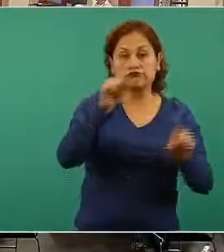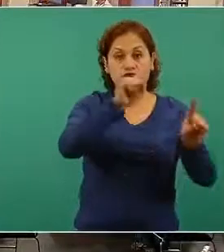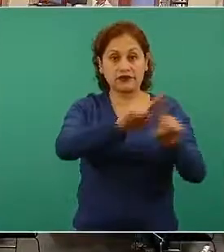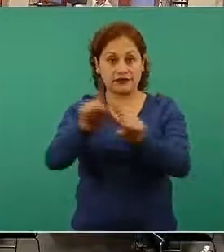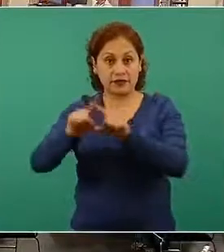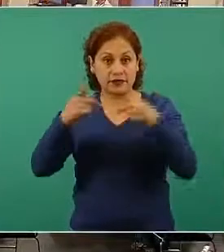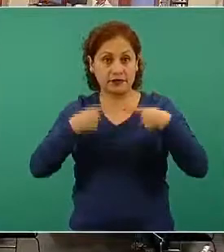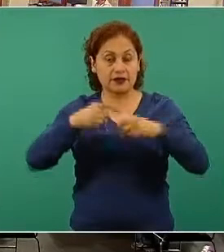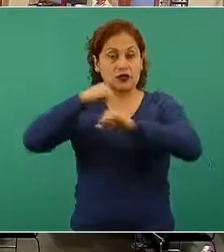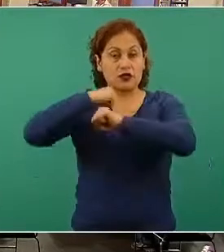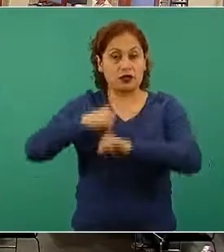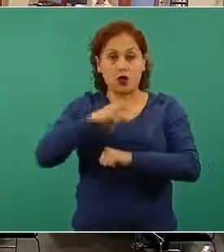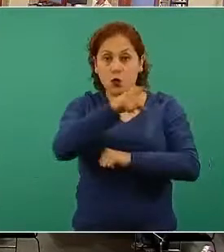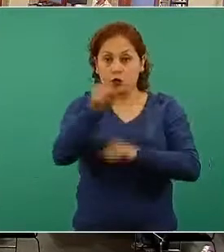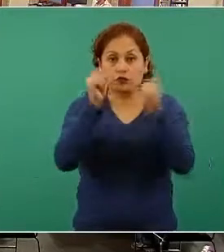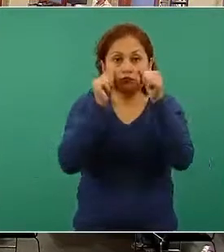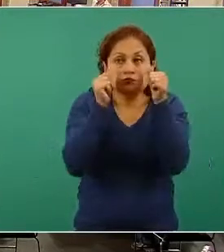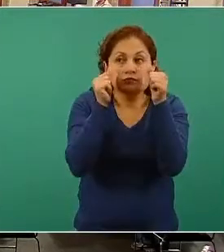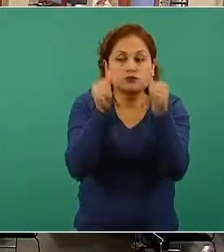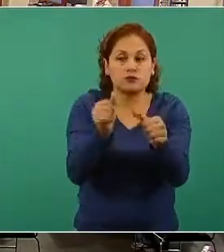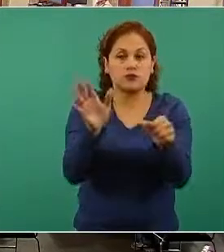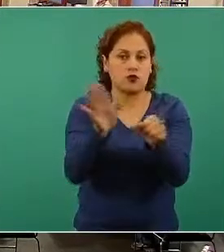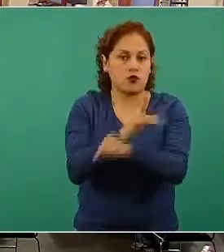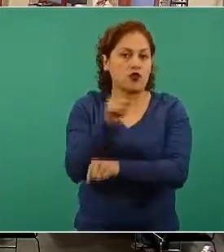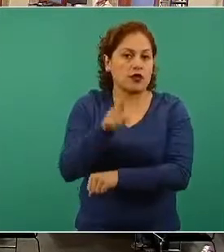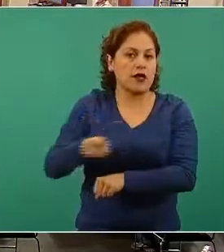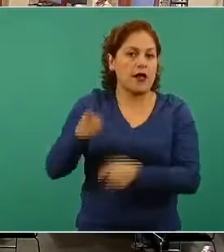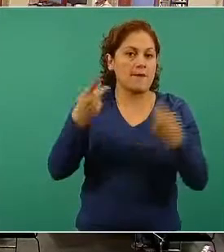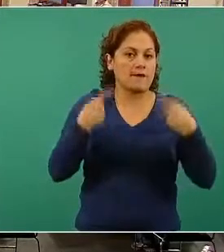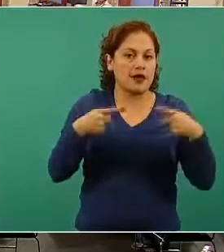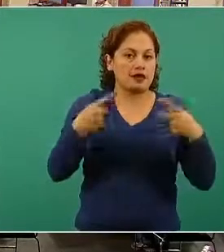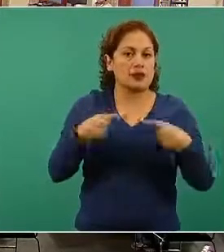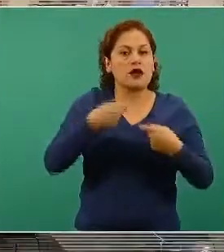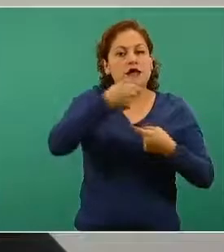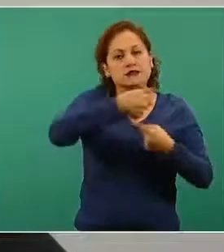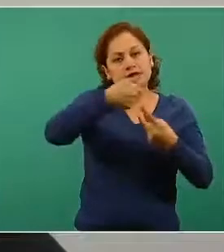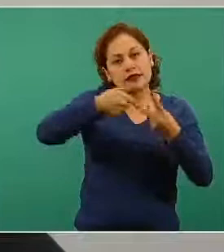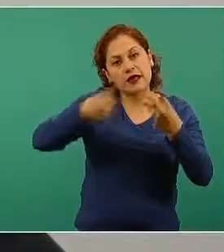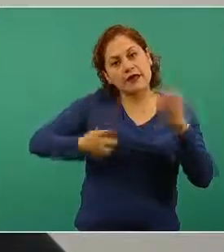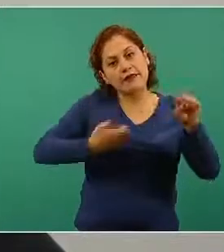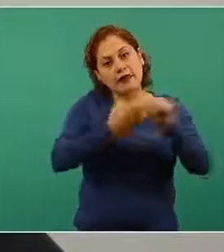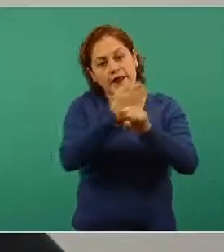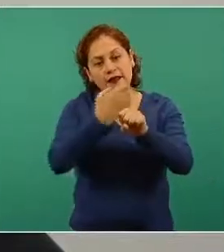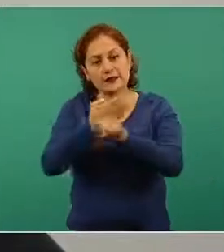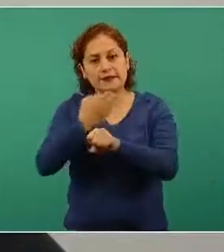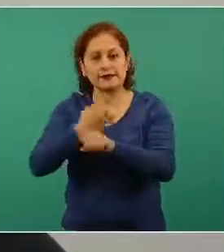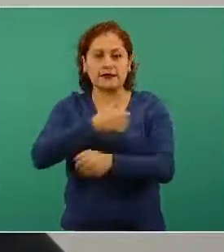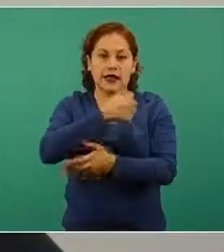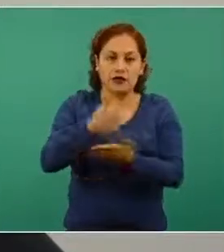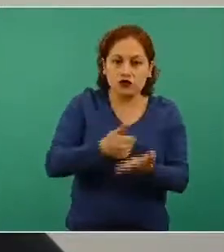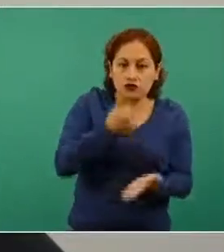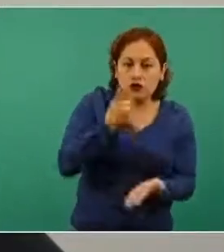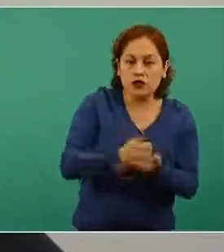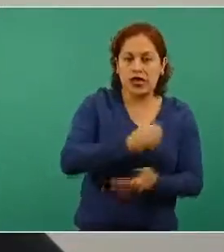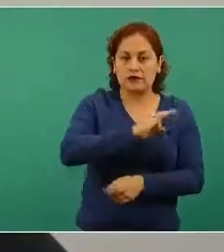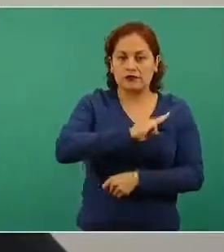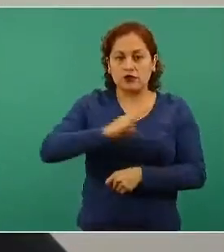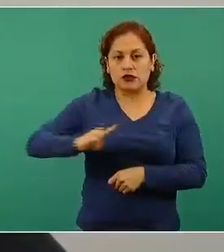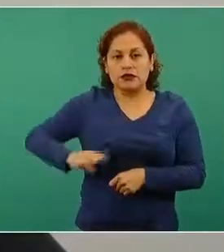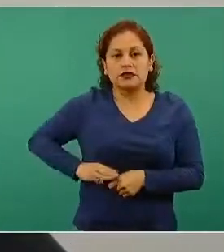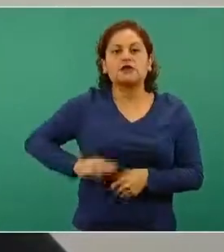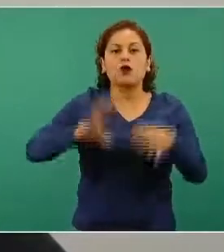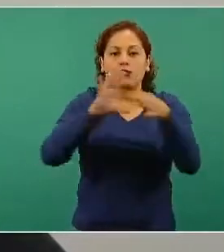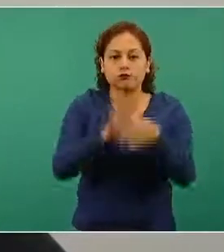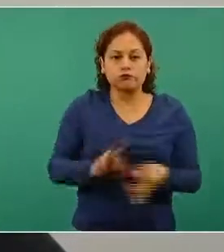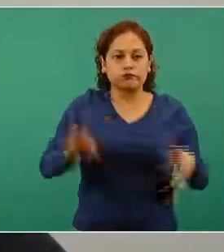Ellos obviamente tienen el día a día también de lo que está ocurriendo en cada una de nuestras ciudades, en nuestras localidades donde vivimos